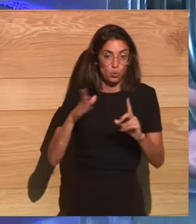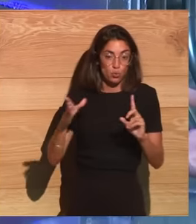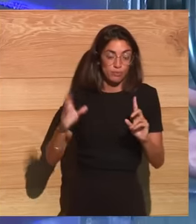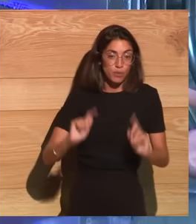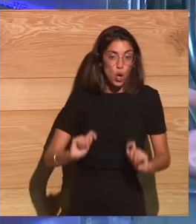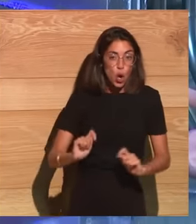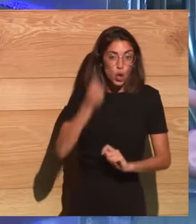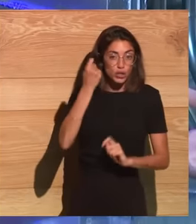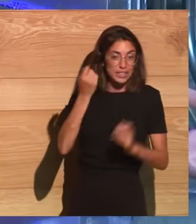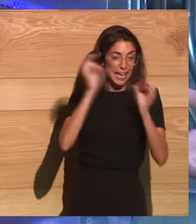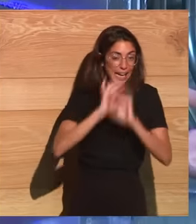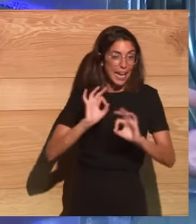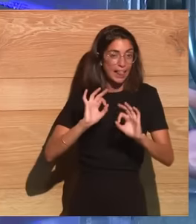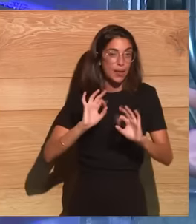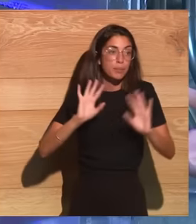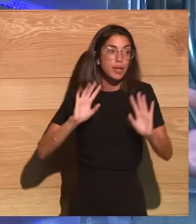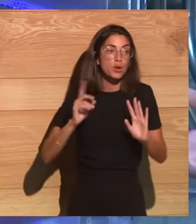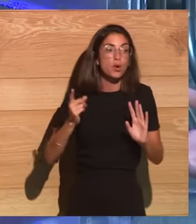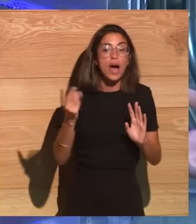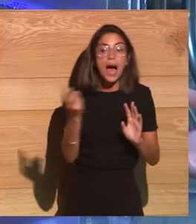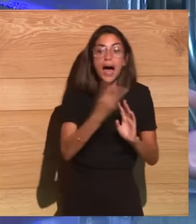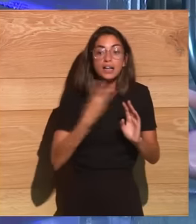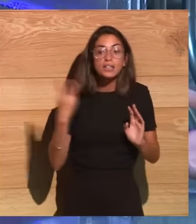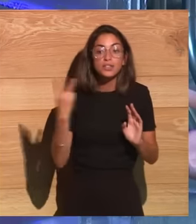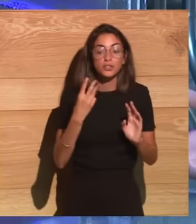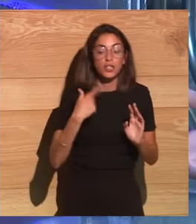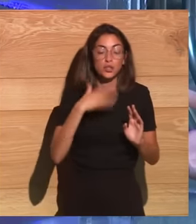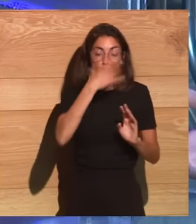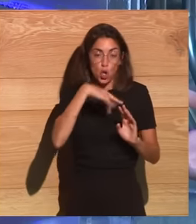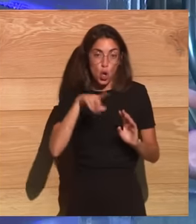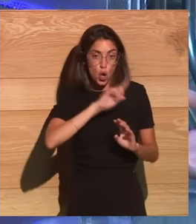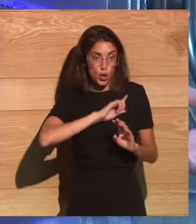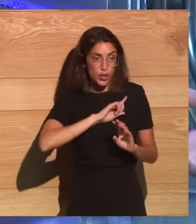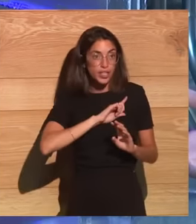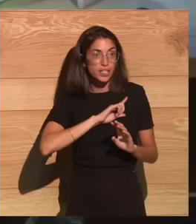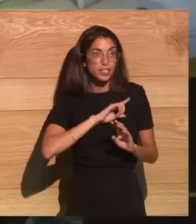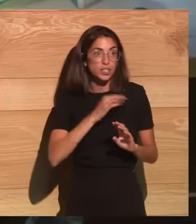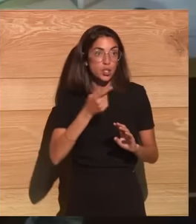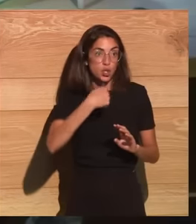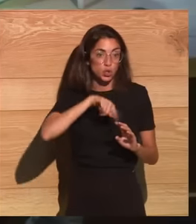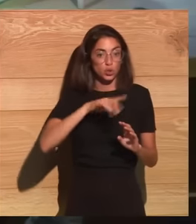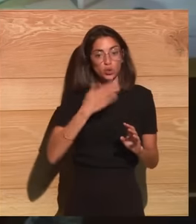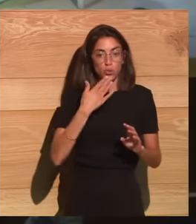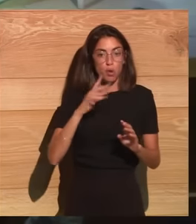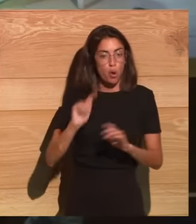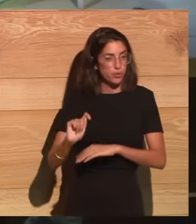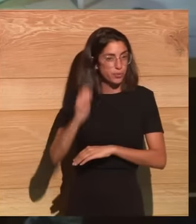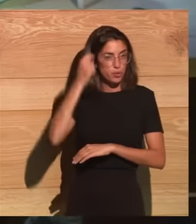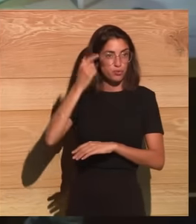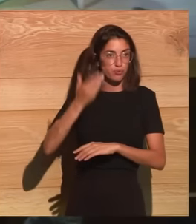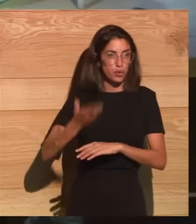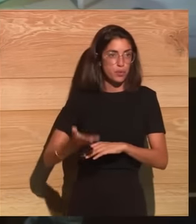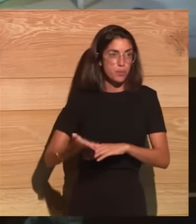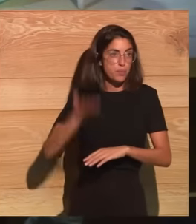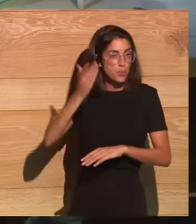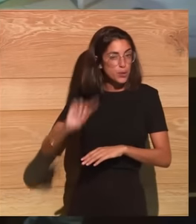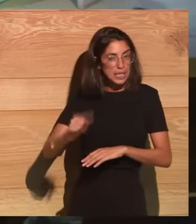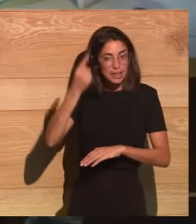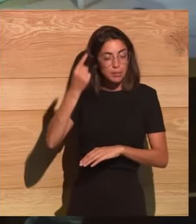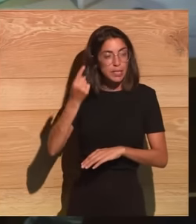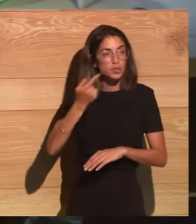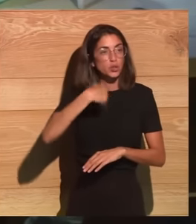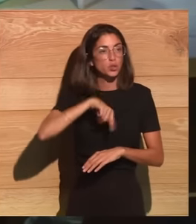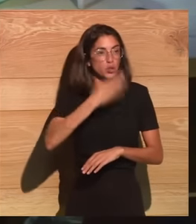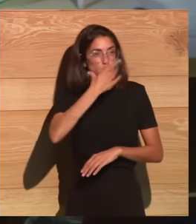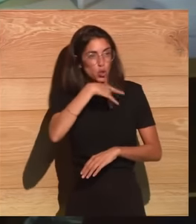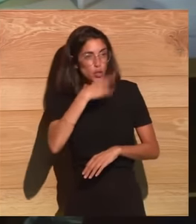parte salvo a conocernos a nosotros. Efectivamente. Y como nosotros somos tu mayor triunfo. Sin duda. Para que veas lo mucho que te queremos y te conocemos. qué